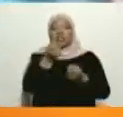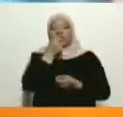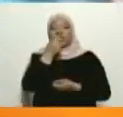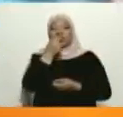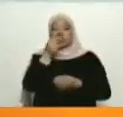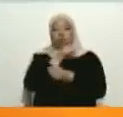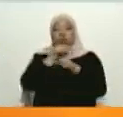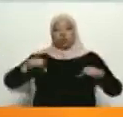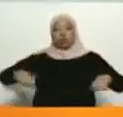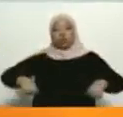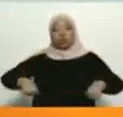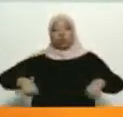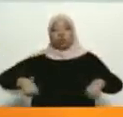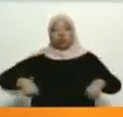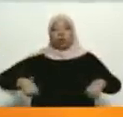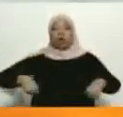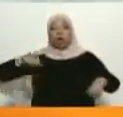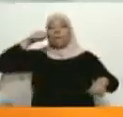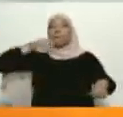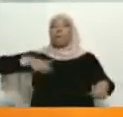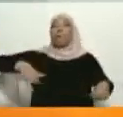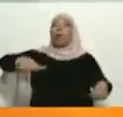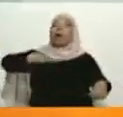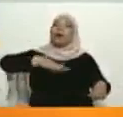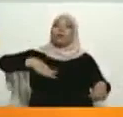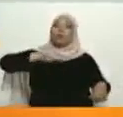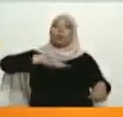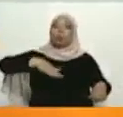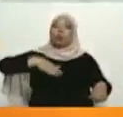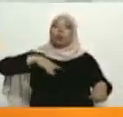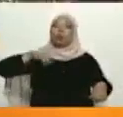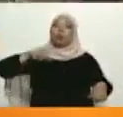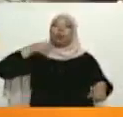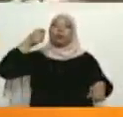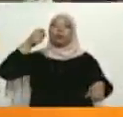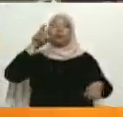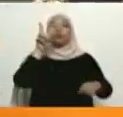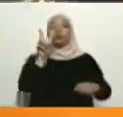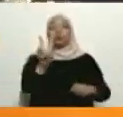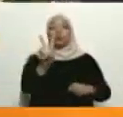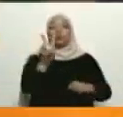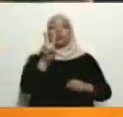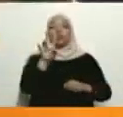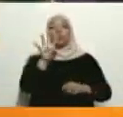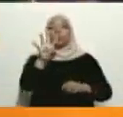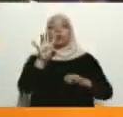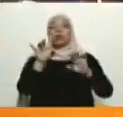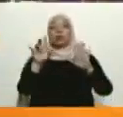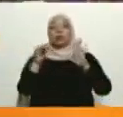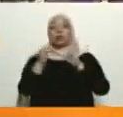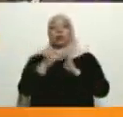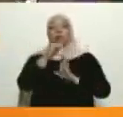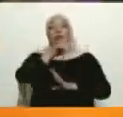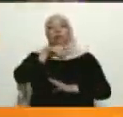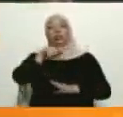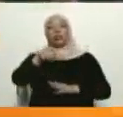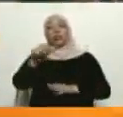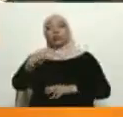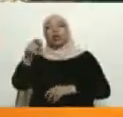el eje central donde nosotros allí en cada uno de Los visitantes los doscientos cuarenta y cinco seis personas que te digo